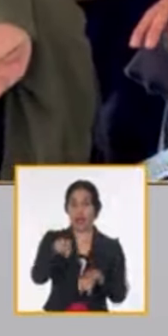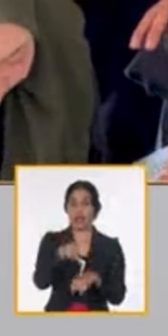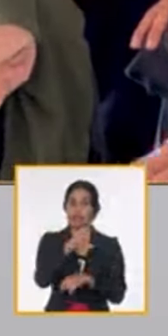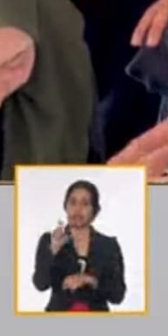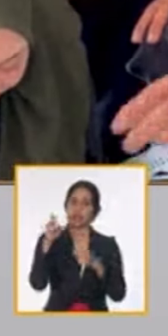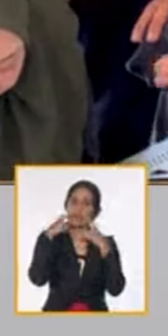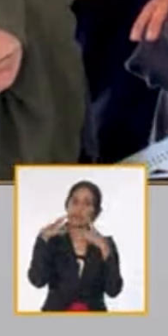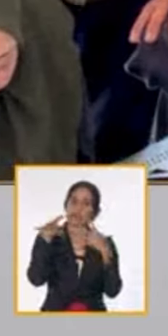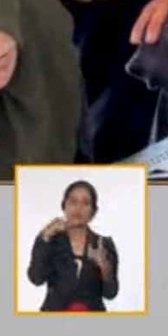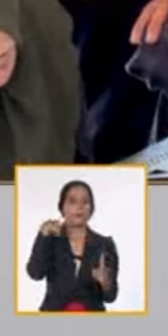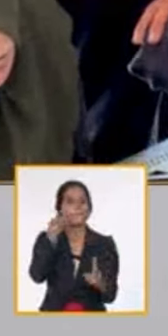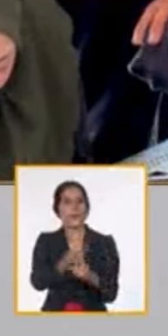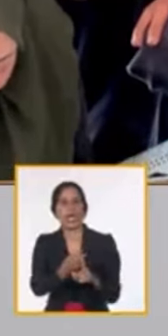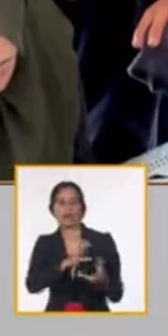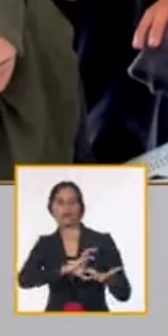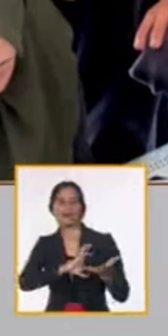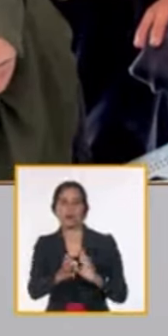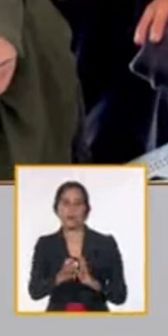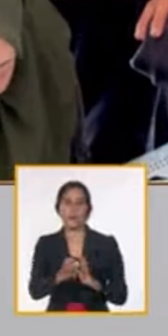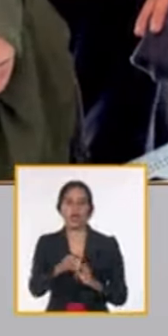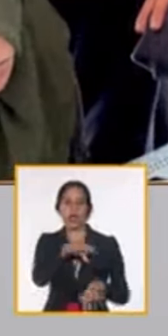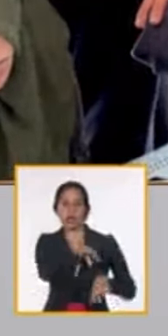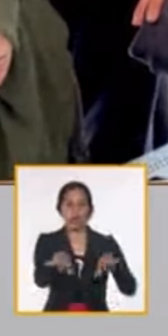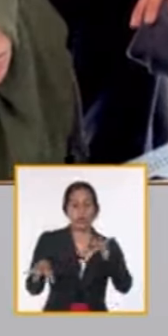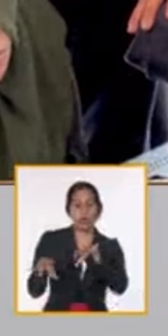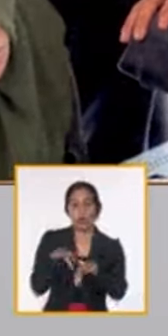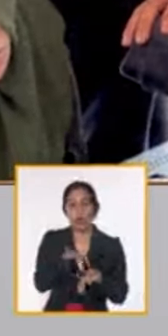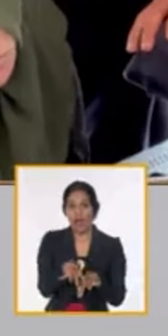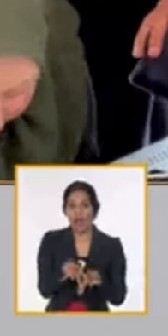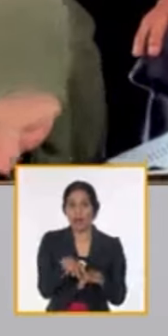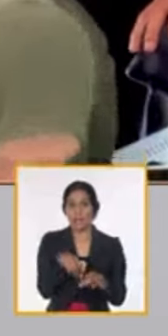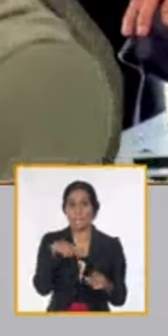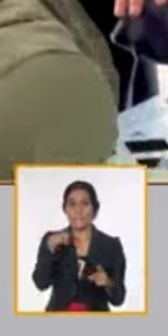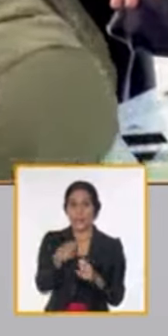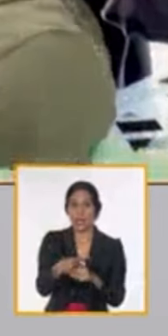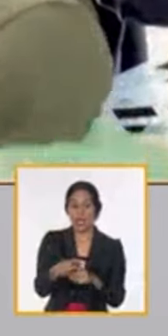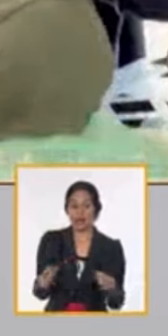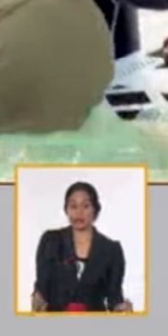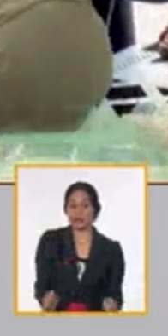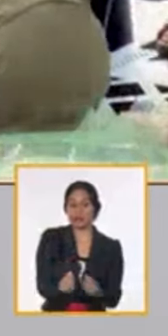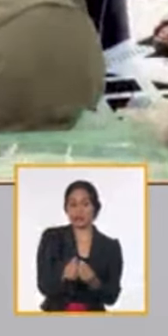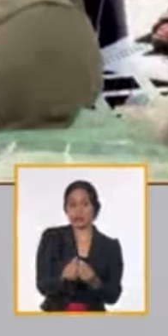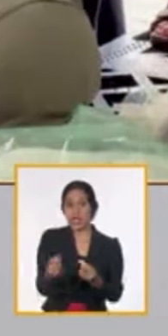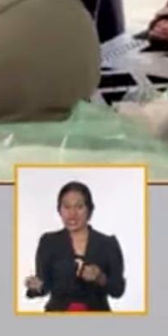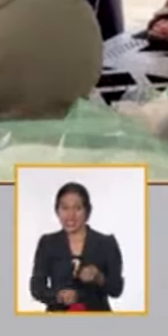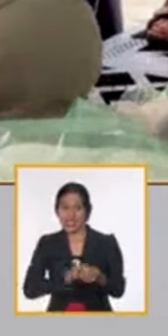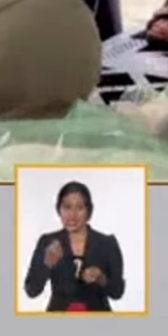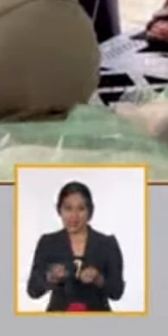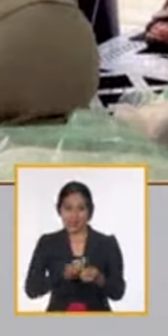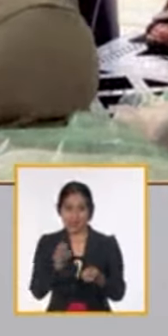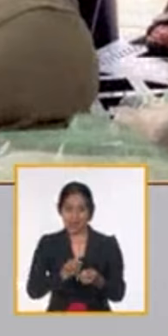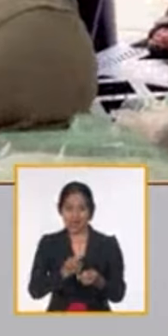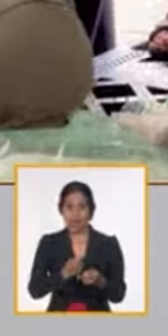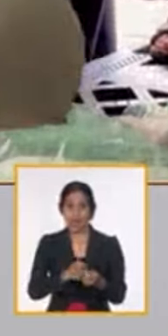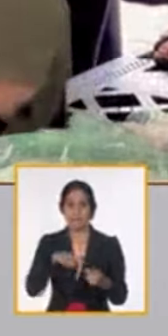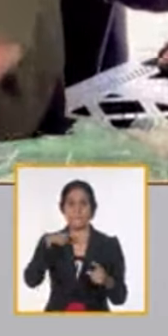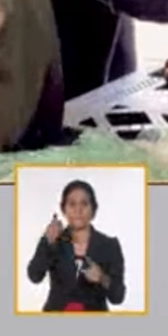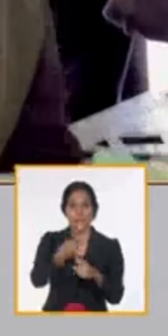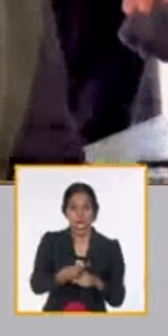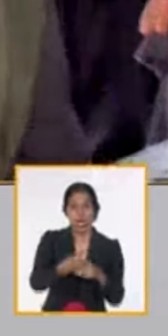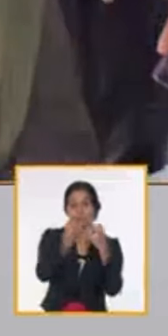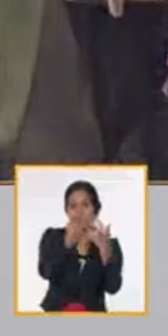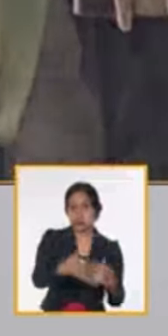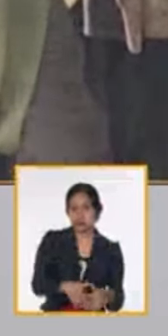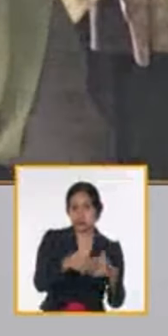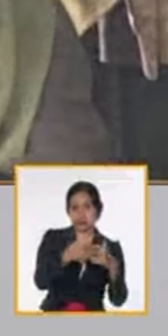misma forma en que la ciudad como tal invierte en la guerra y en la industria armamentista